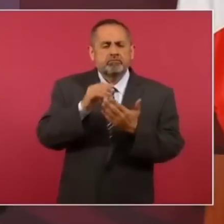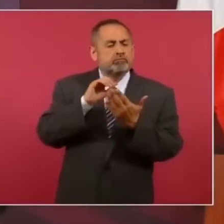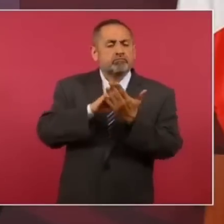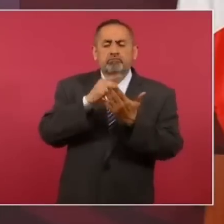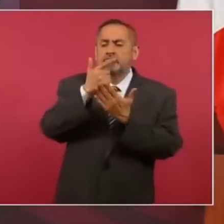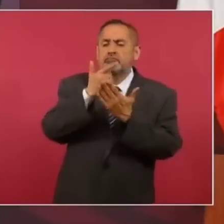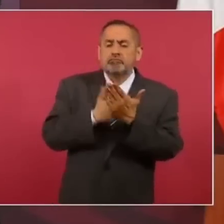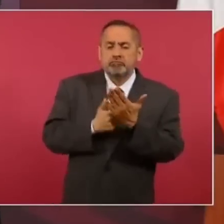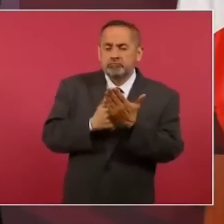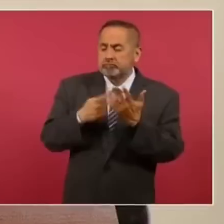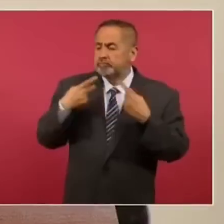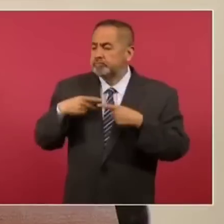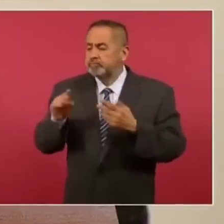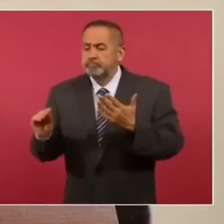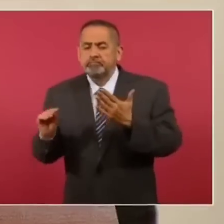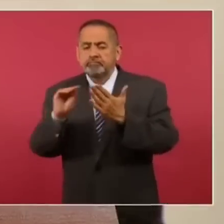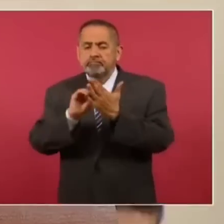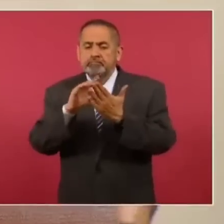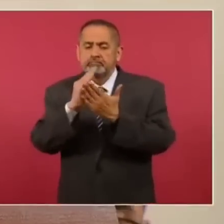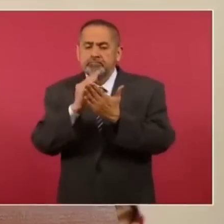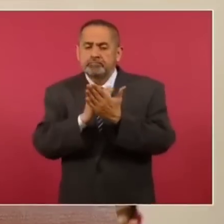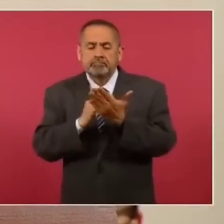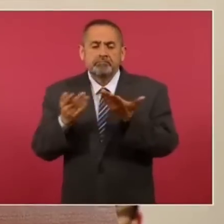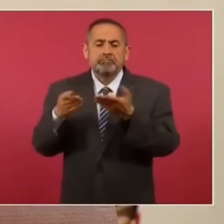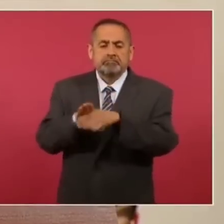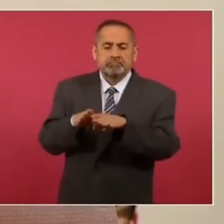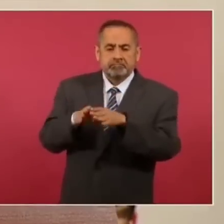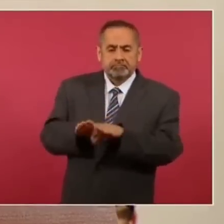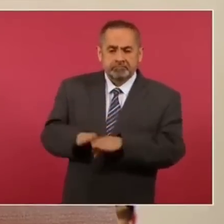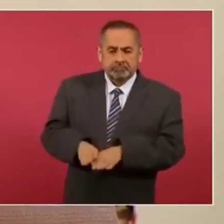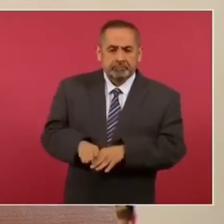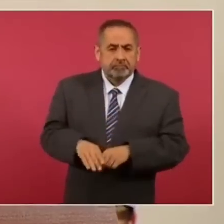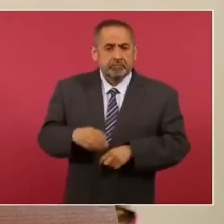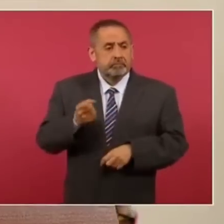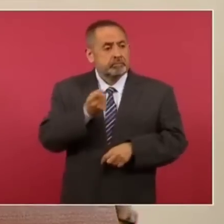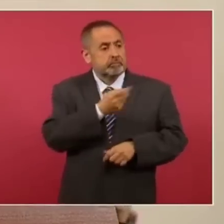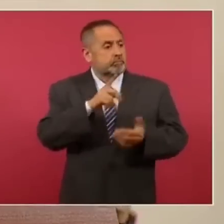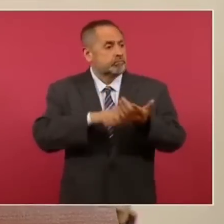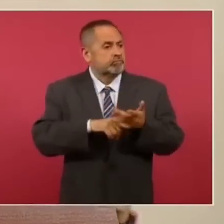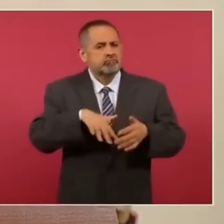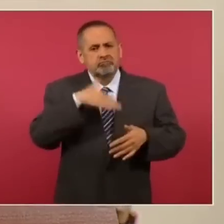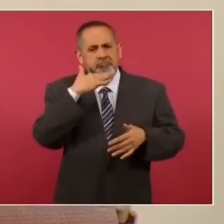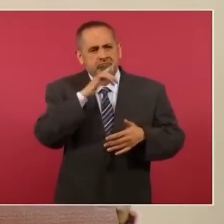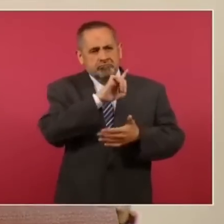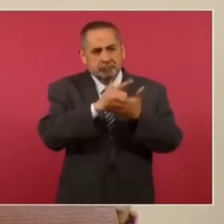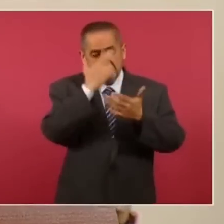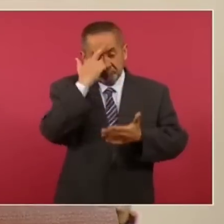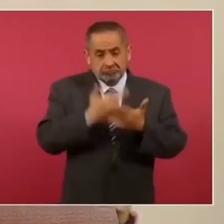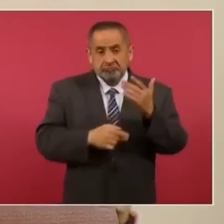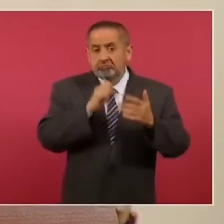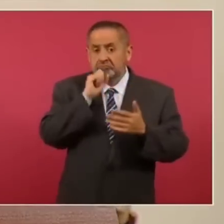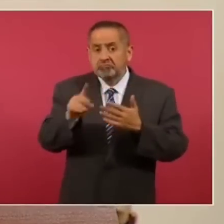personas bloqueadas y también algunos poderosos delincuentes.